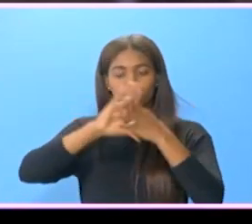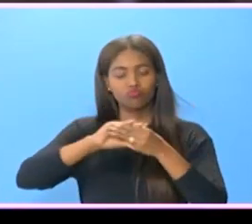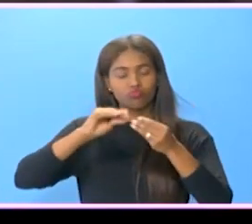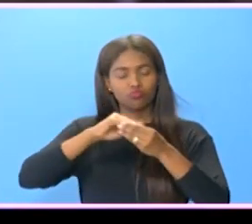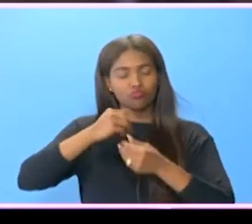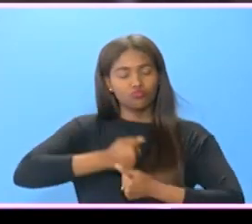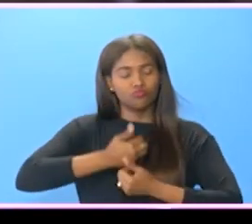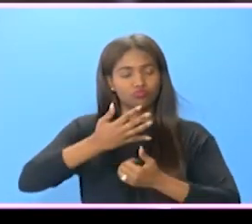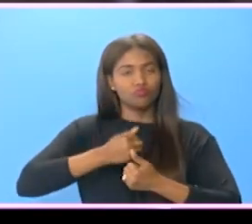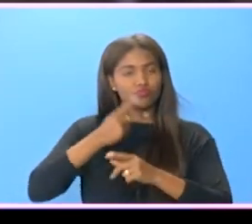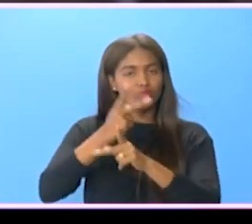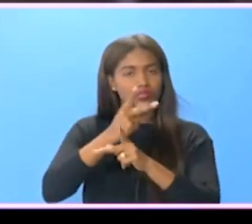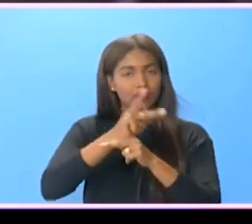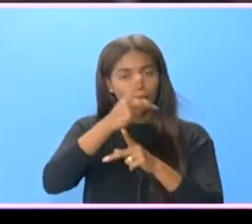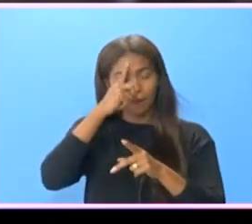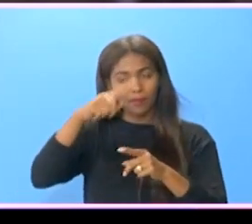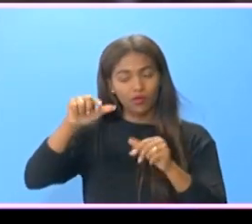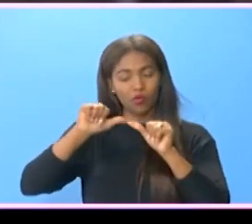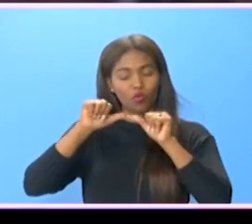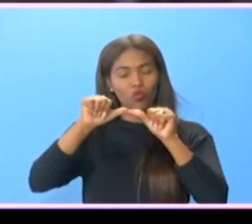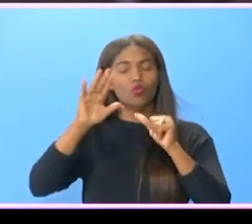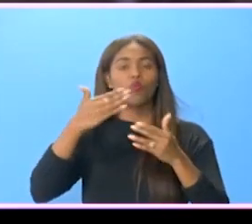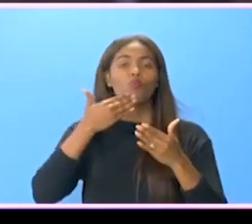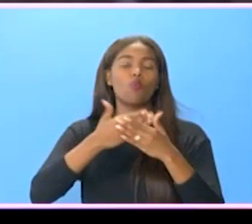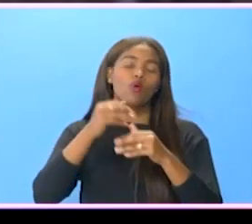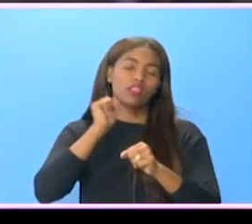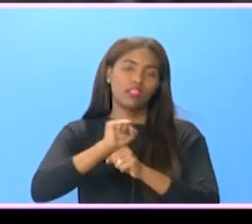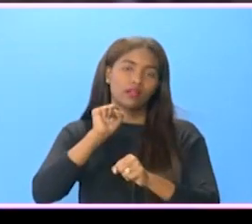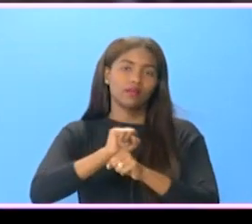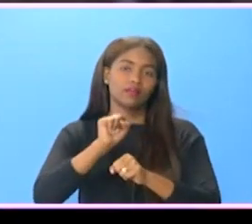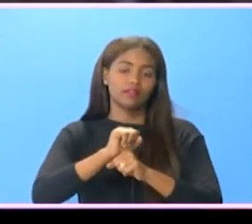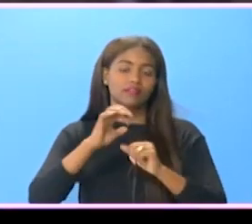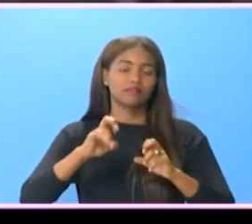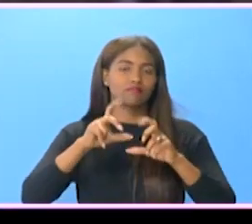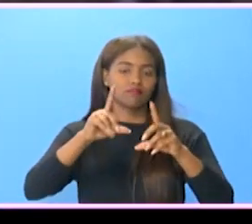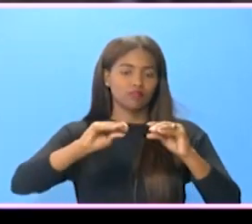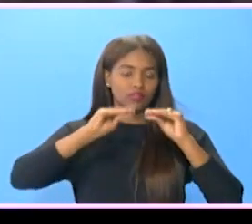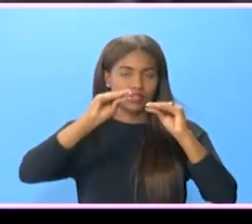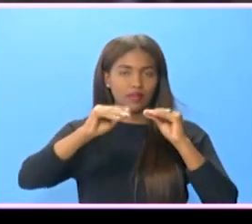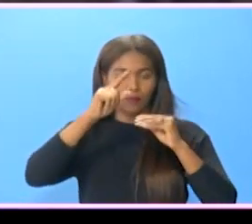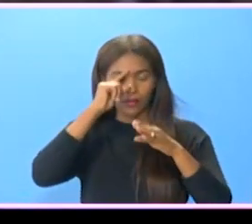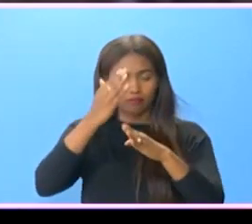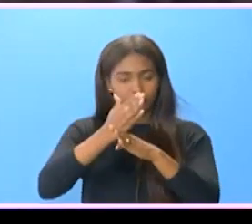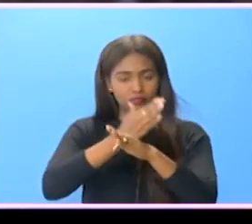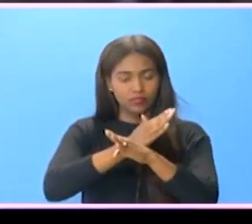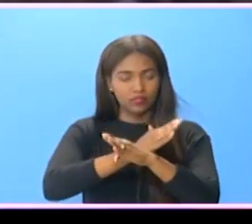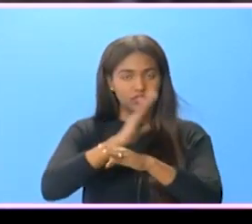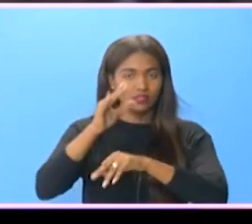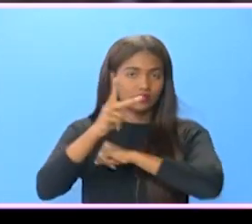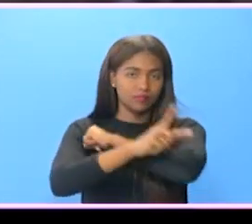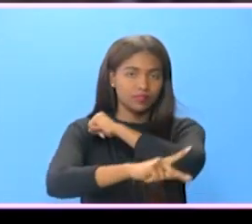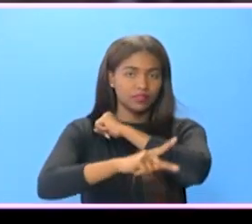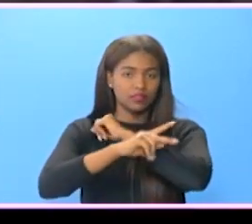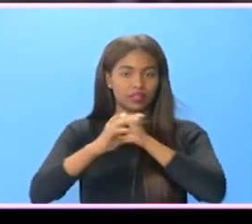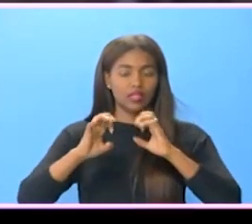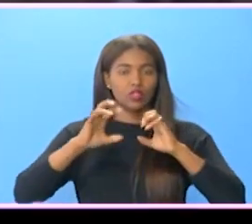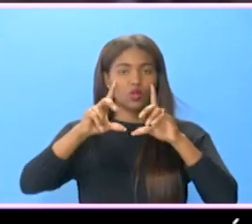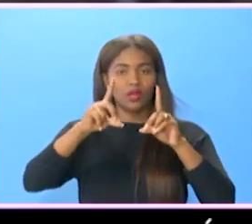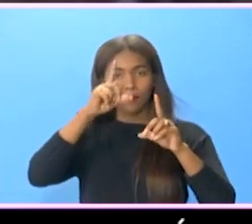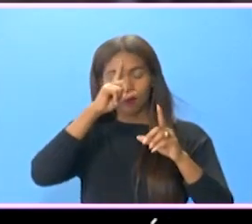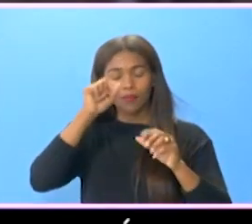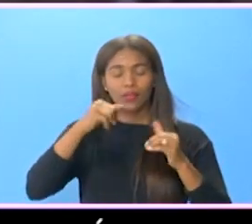aliento para que continúen con su obra patria: educar para crecer como país, educar para